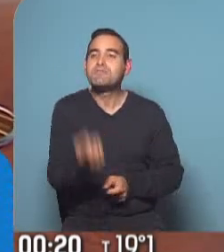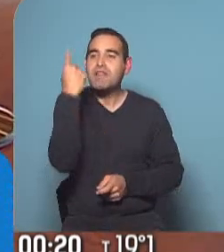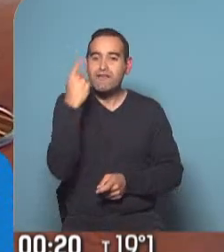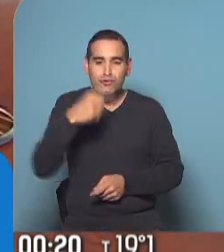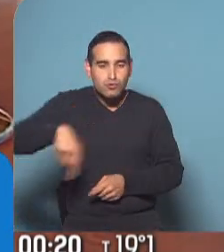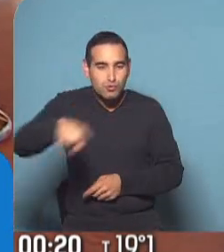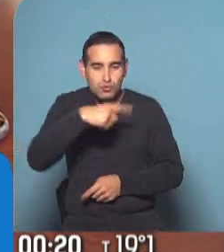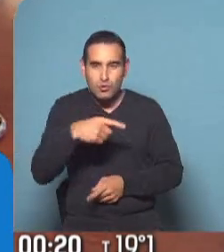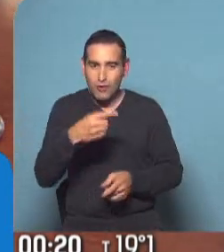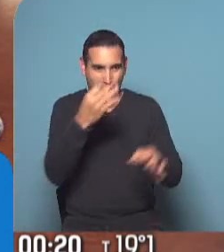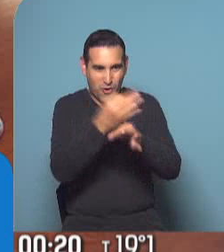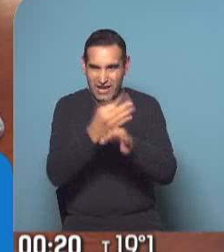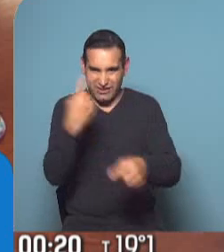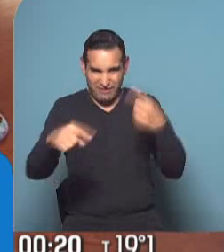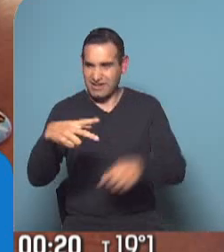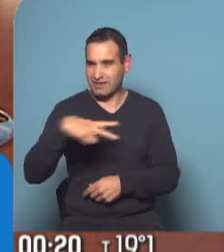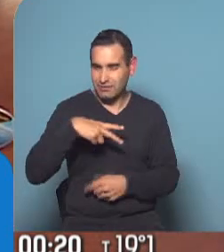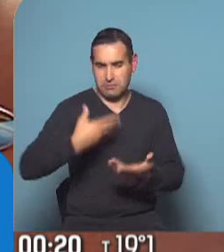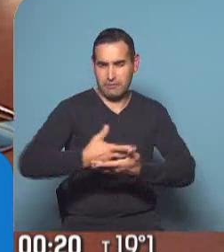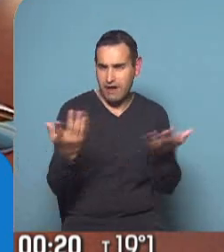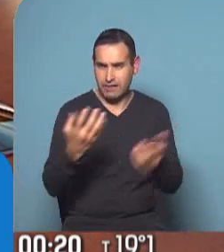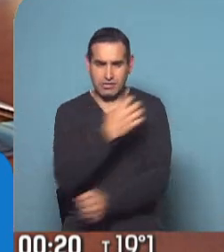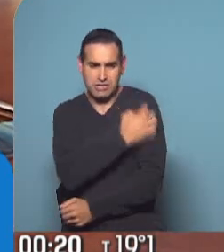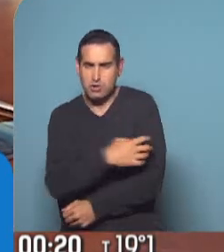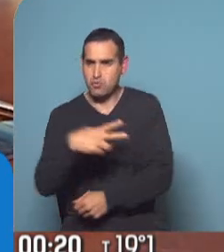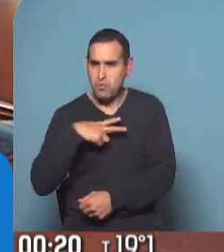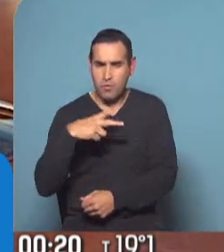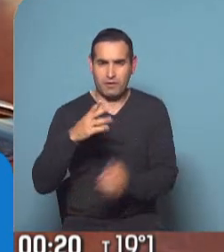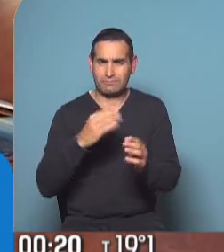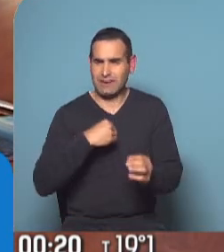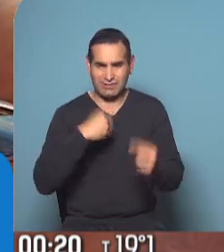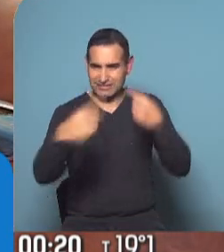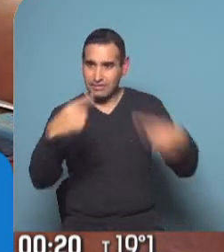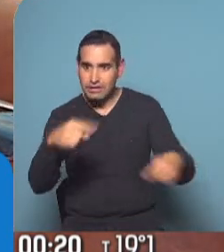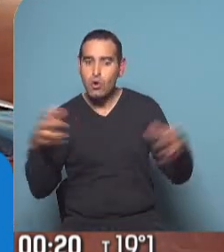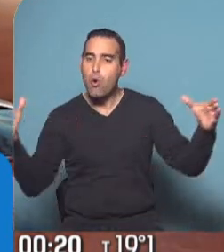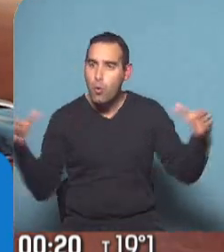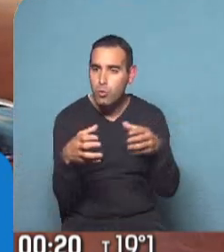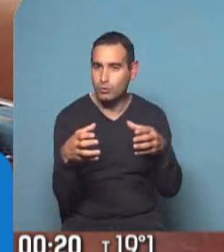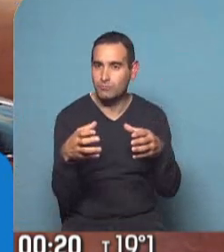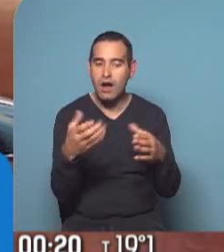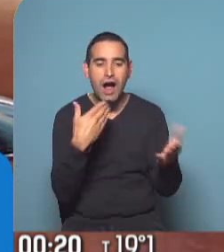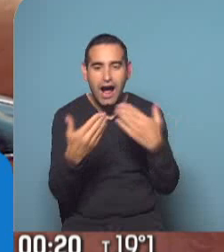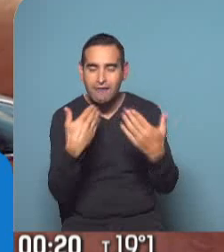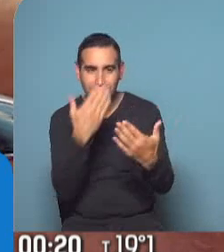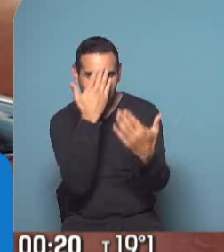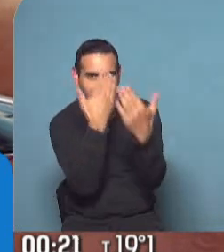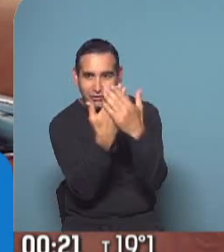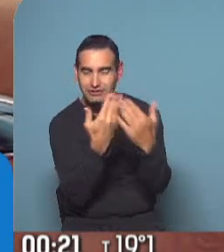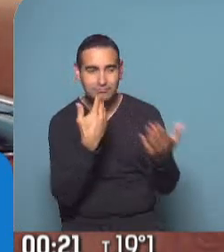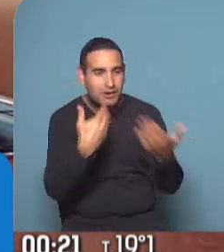chicos de colegios tan distintos públicos interiores sociales distintas religiones tantos juntos en un lugar hablando se cara a cara